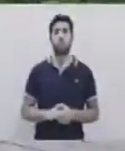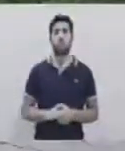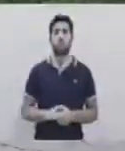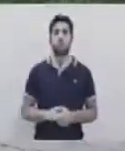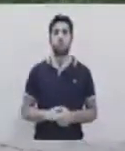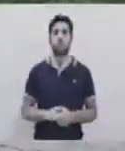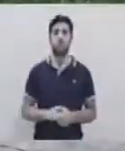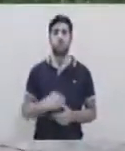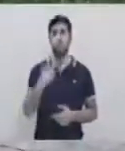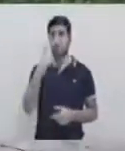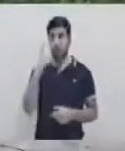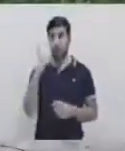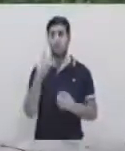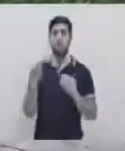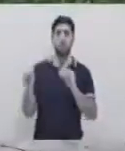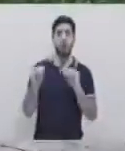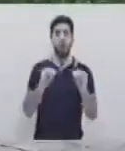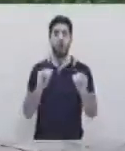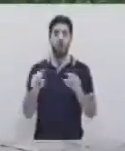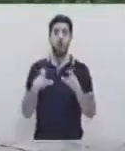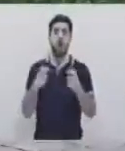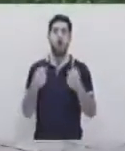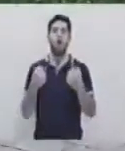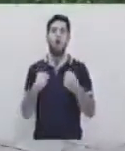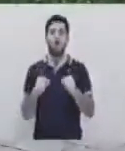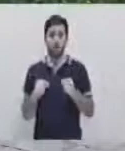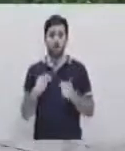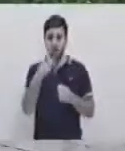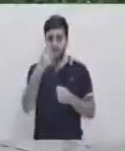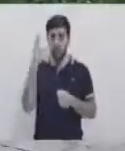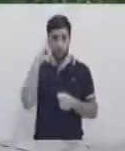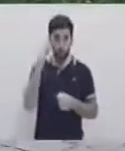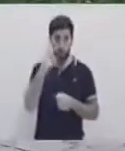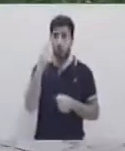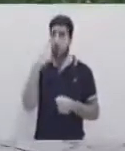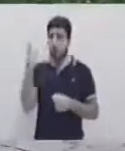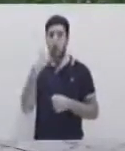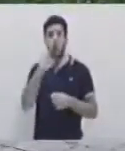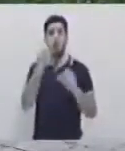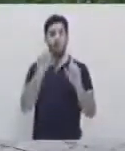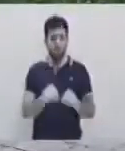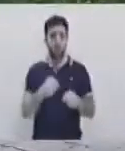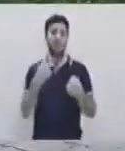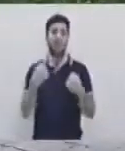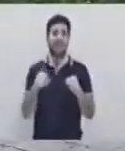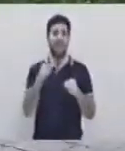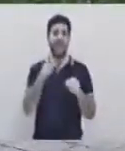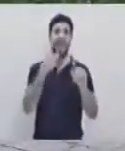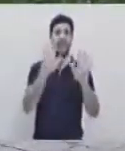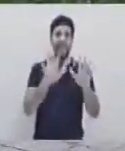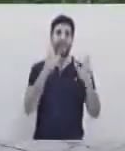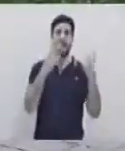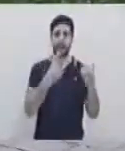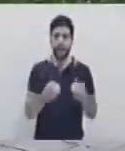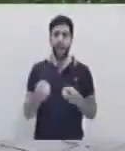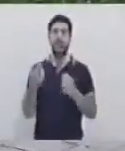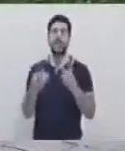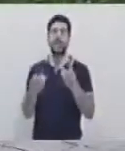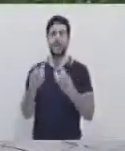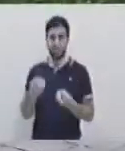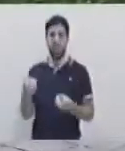Dos, tres. Yo voy a realizar cuatro. Recuérdate que en casa puedes realizar 10 repeticiones.